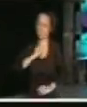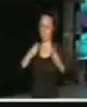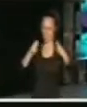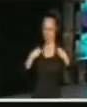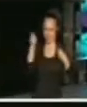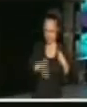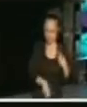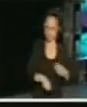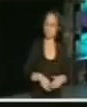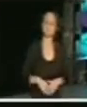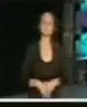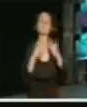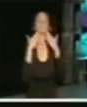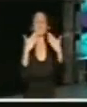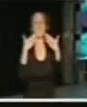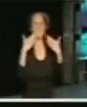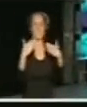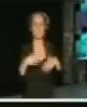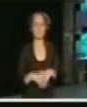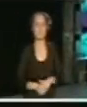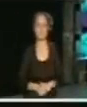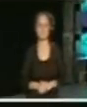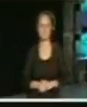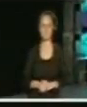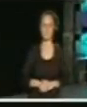¡Vamos, Rubén!